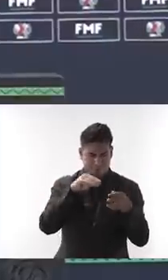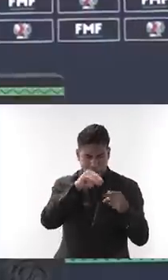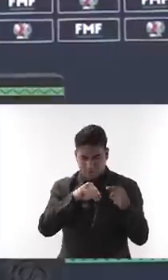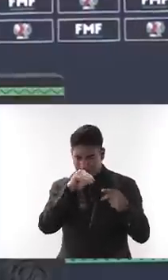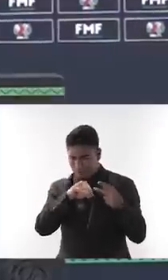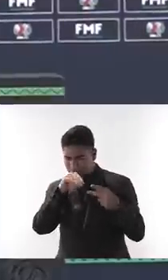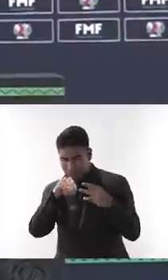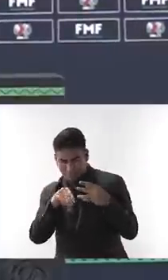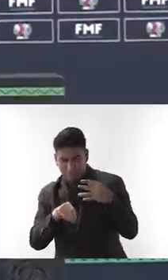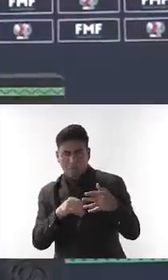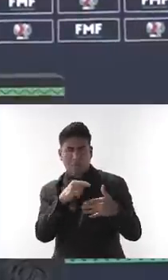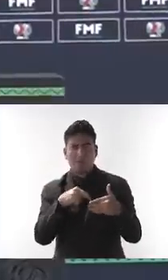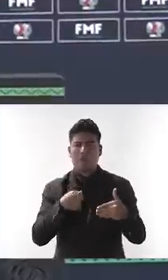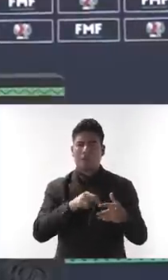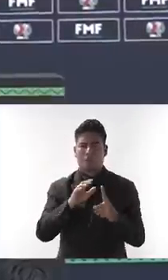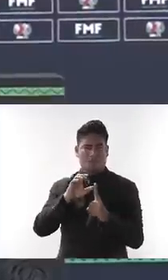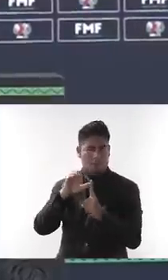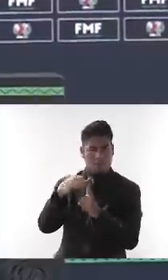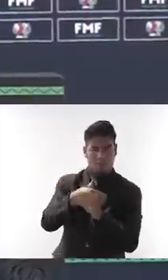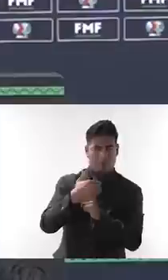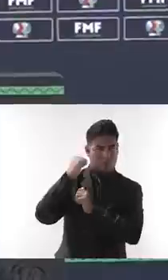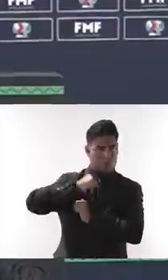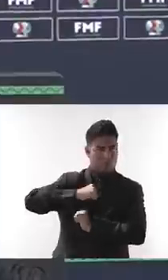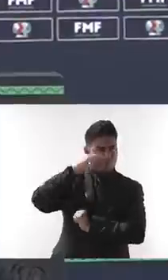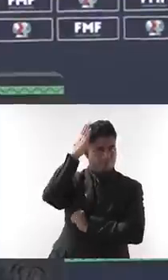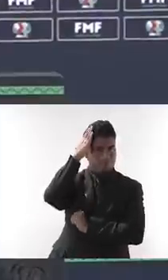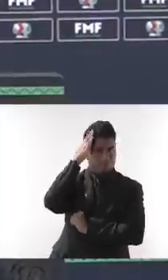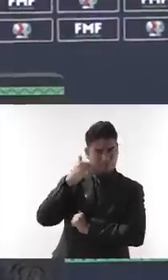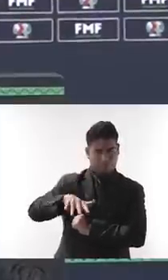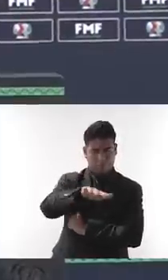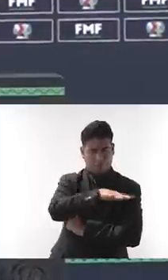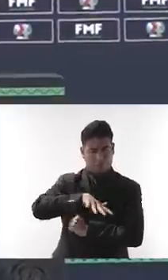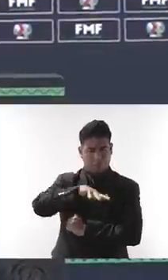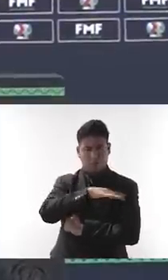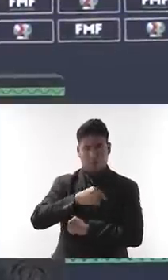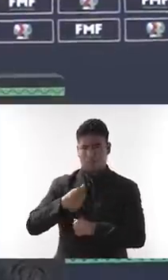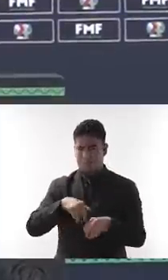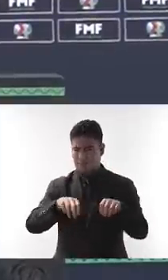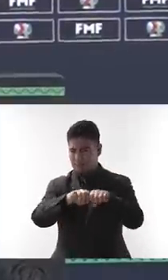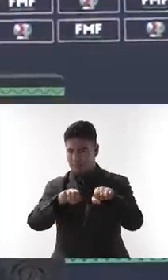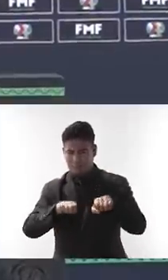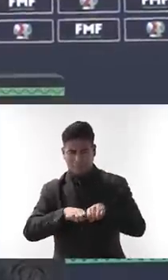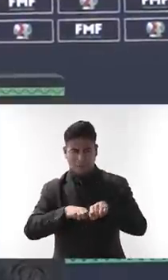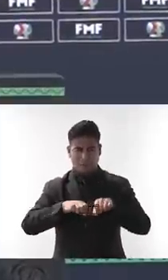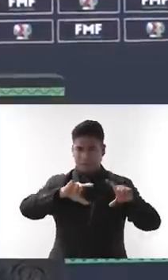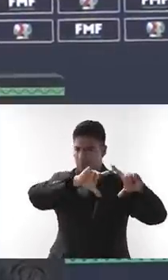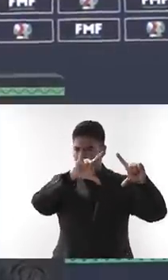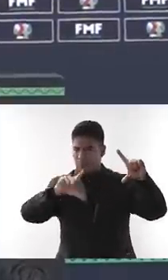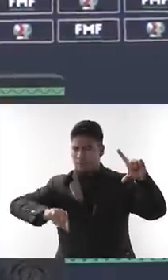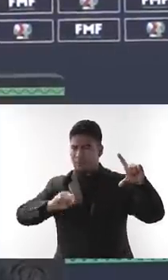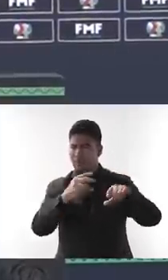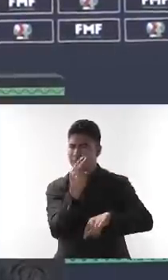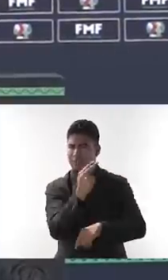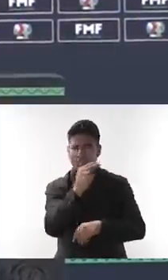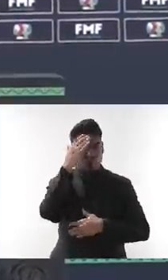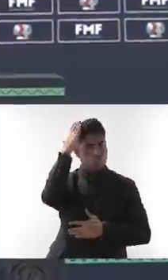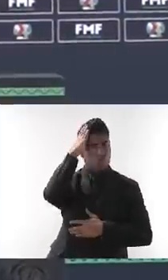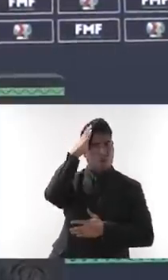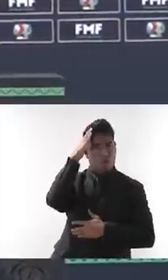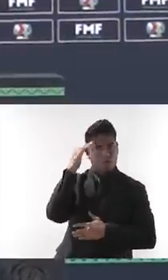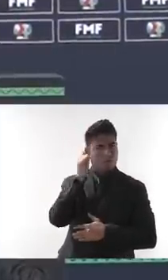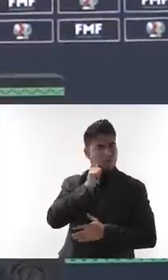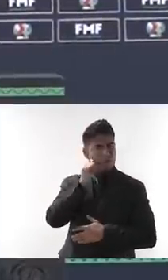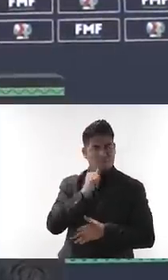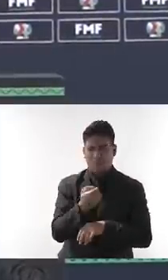lo que está buscando el Comité de Selecciones Nacionales es una cabeza que gestione el día a día. No